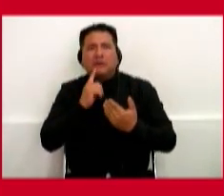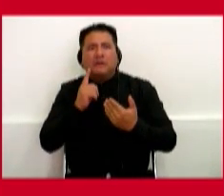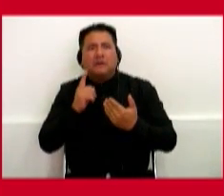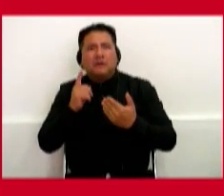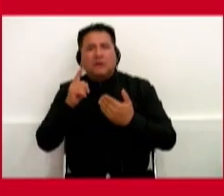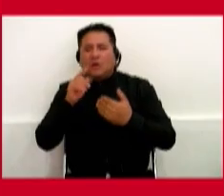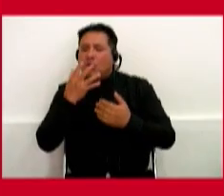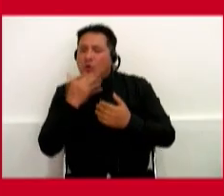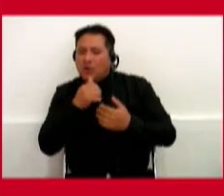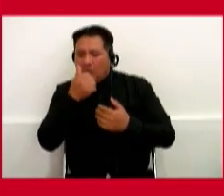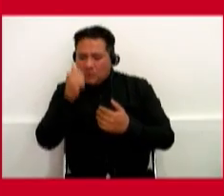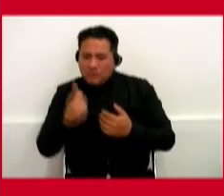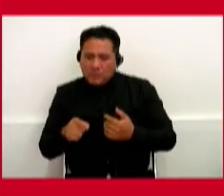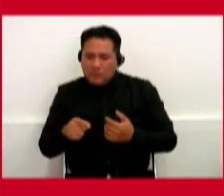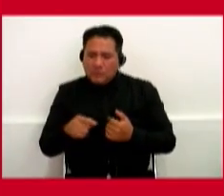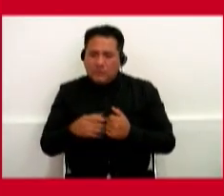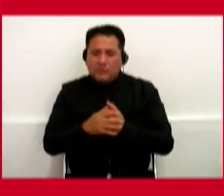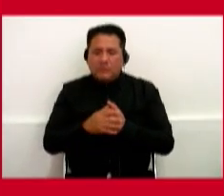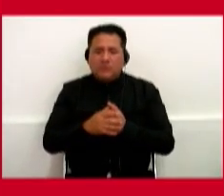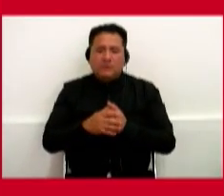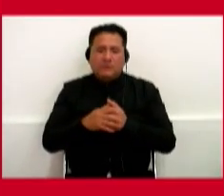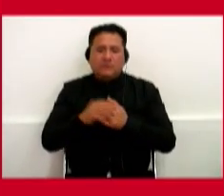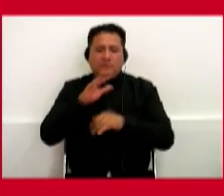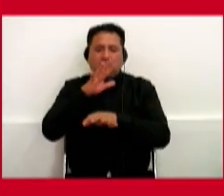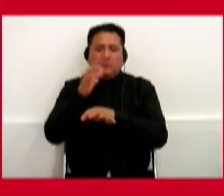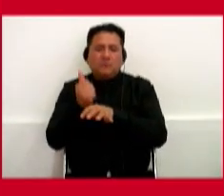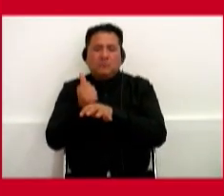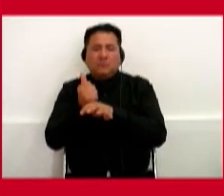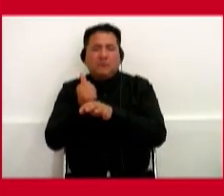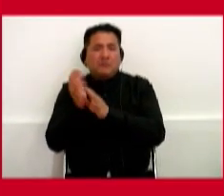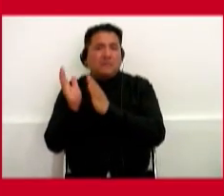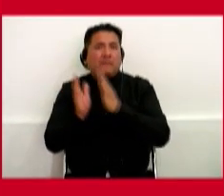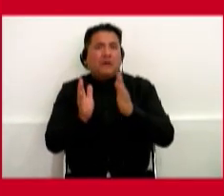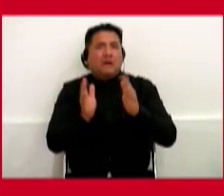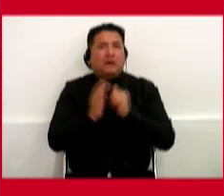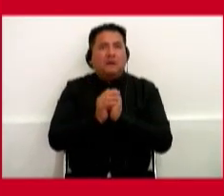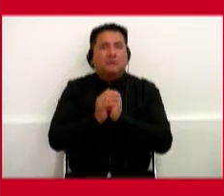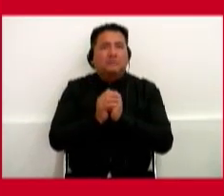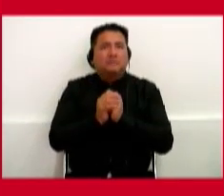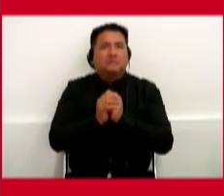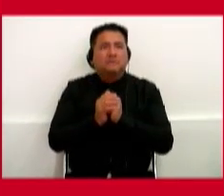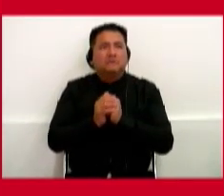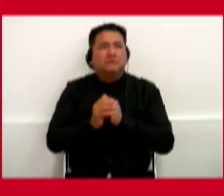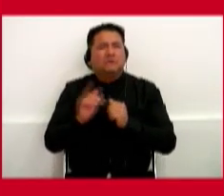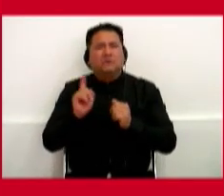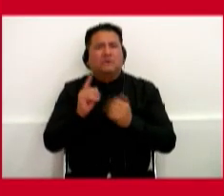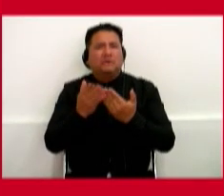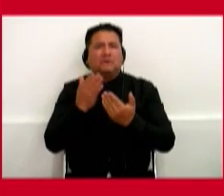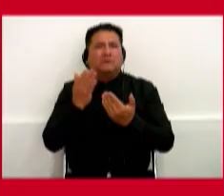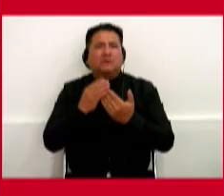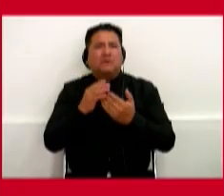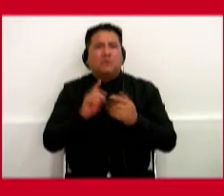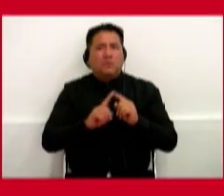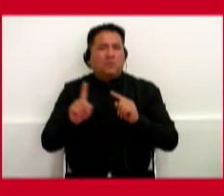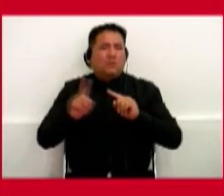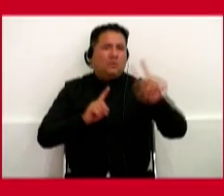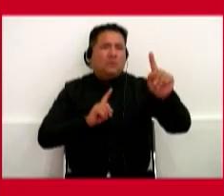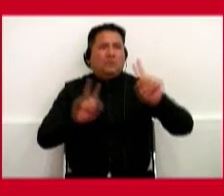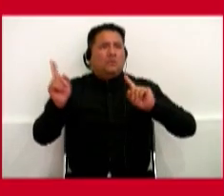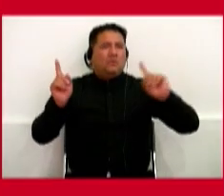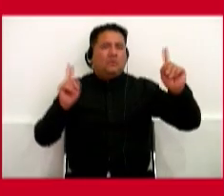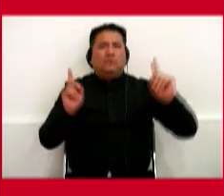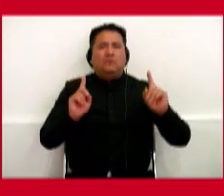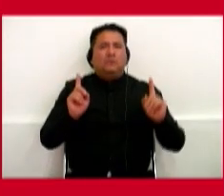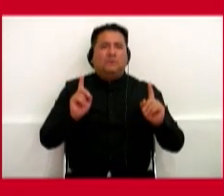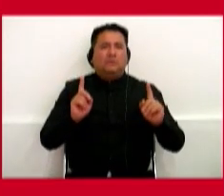también block caving. Y obviamente uno va estableciendo estrategias. Lo importante de esta etapa es que no es necesario que uno se vaya por uno. Uno puede hacer varias iteraciones y